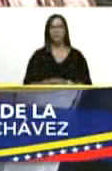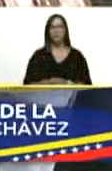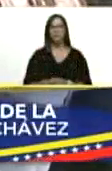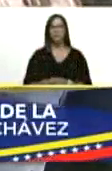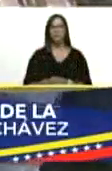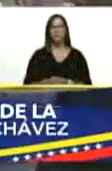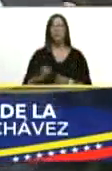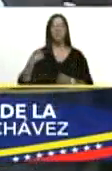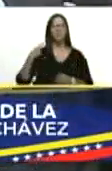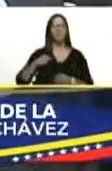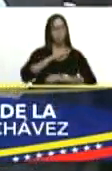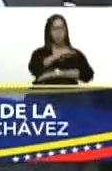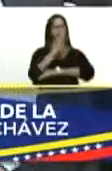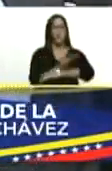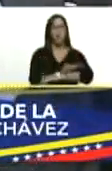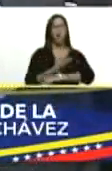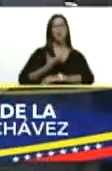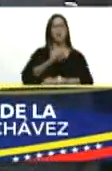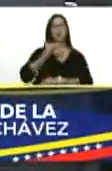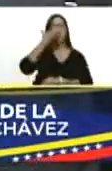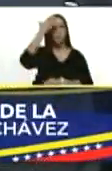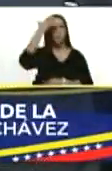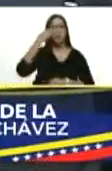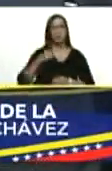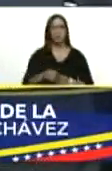y tuvo la fuerza espiritual